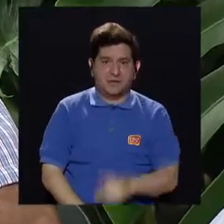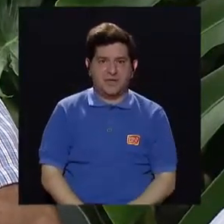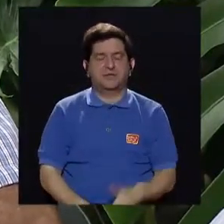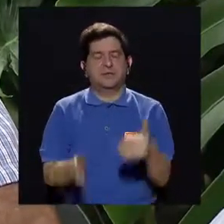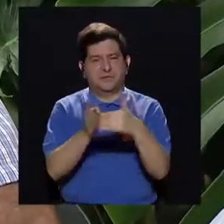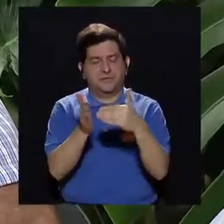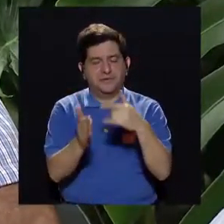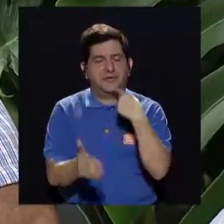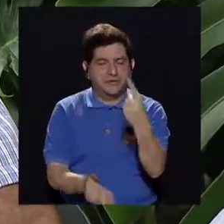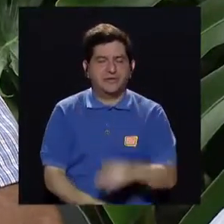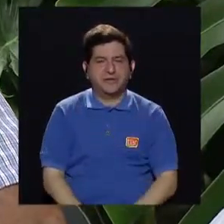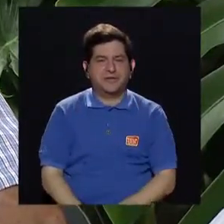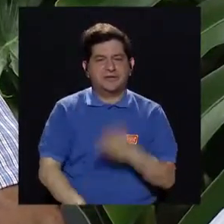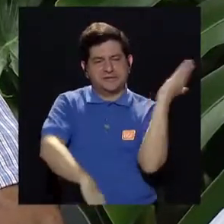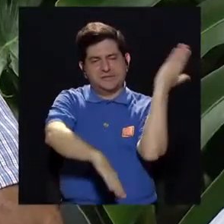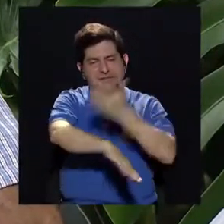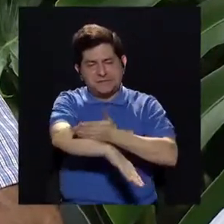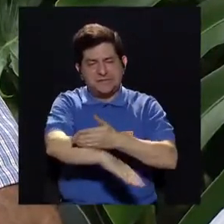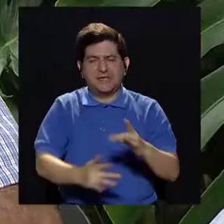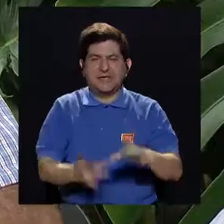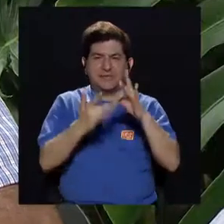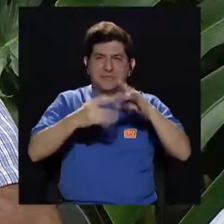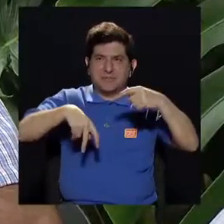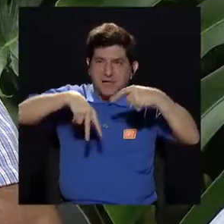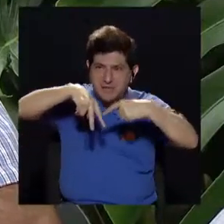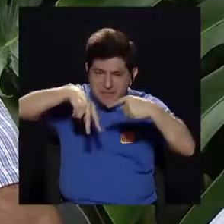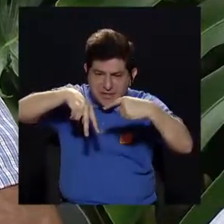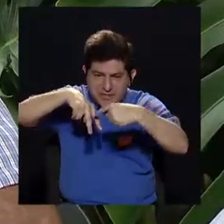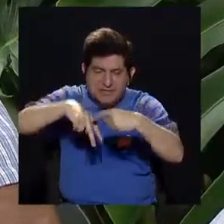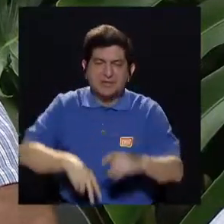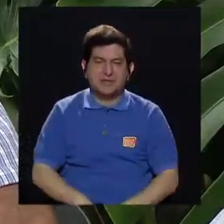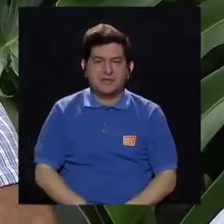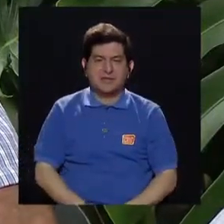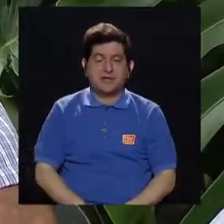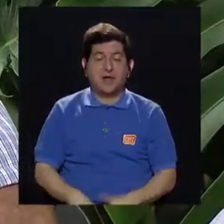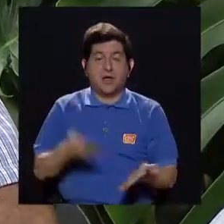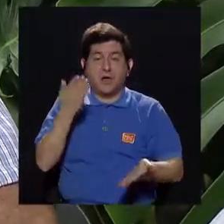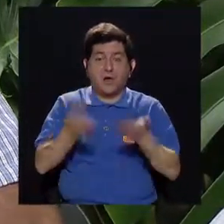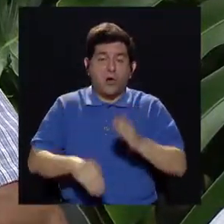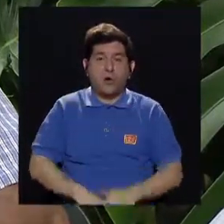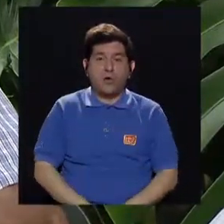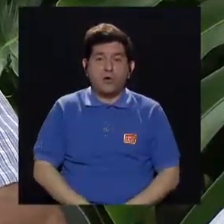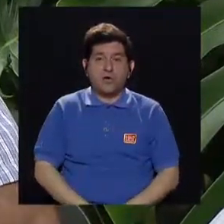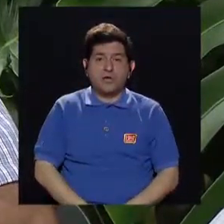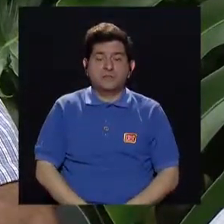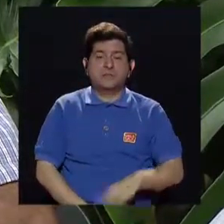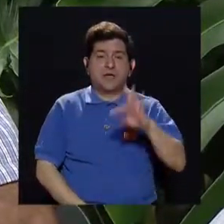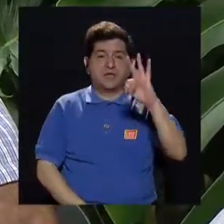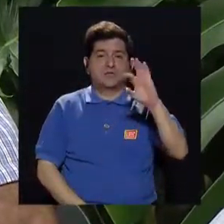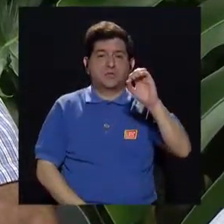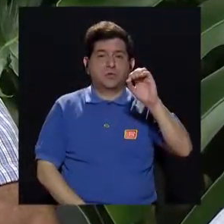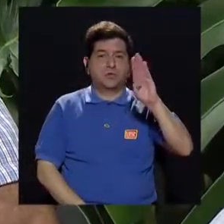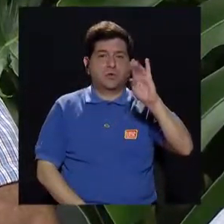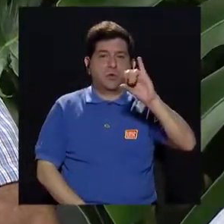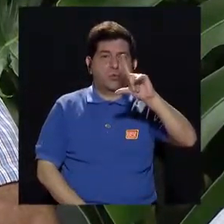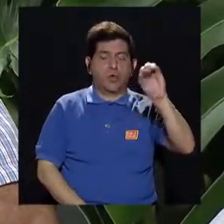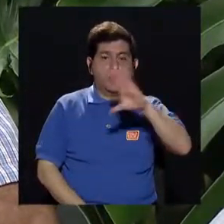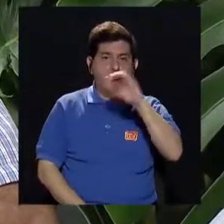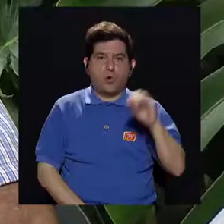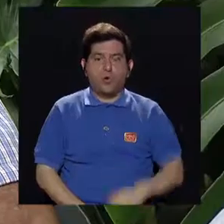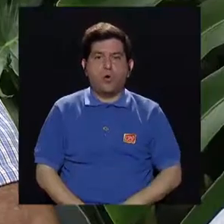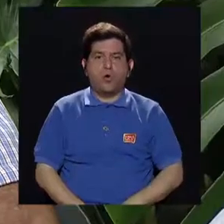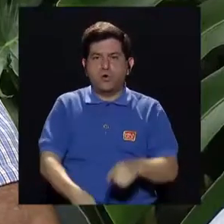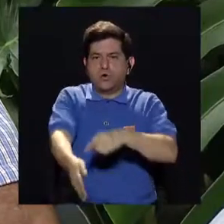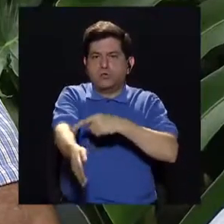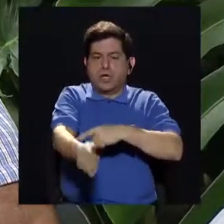siempre, insisto, es en lesiones. Normalmente lo que más sufre son las rodillas, las articulaciones de los tobillos. Y además de una mala experiencia, un bajonazo de azúcar es muy